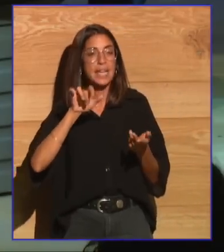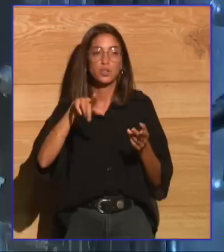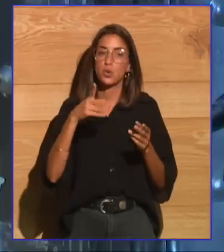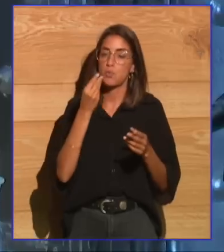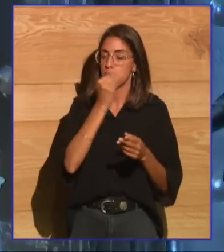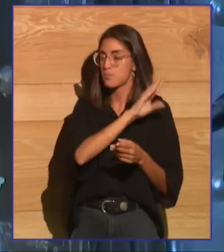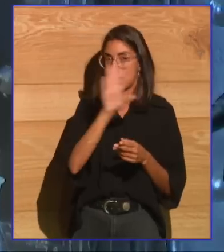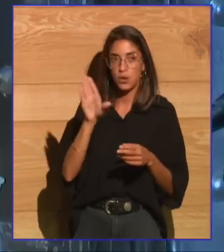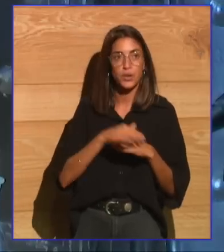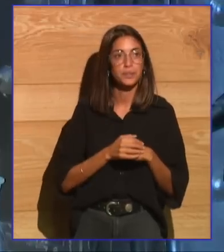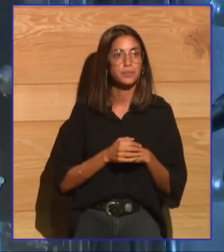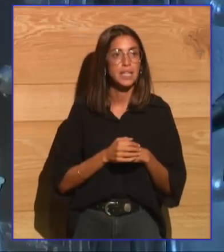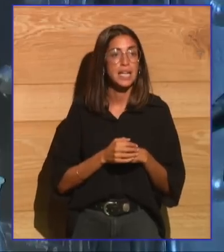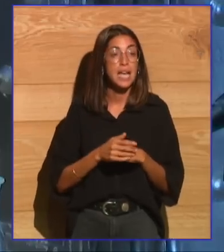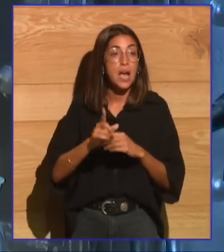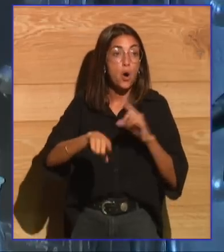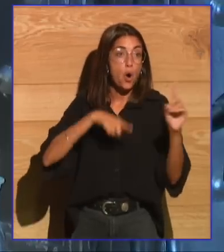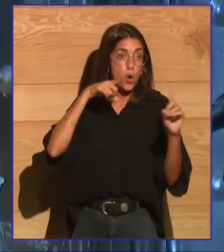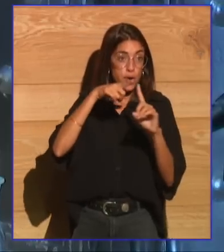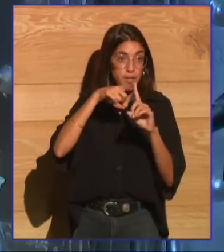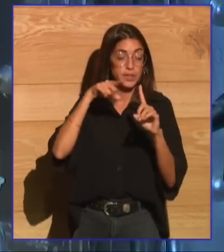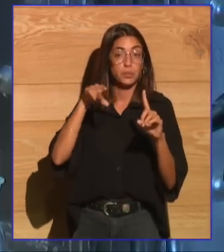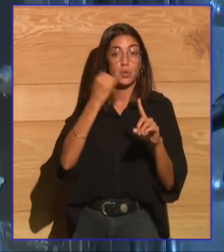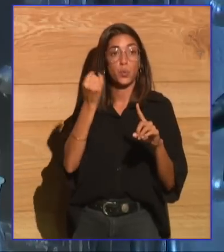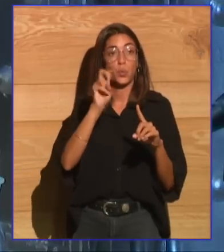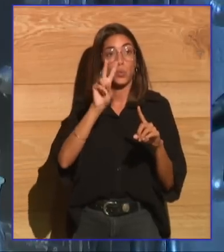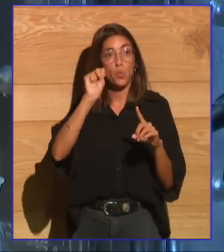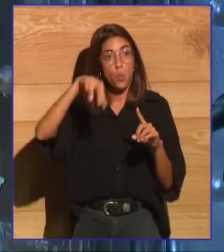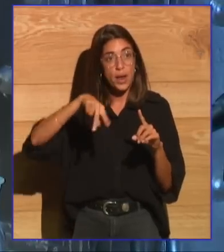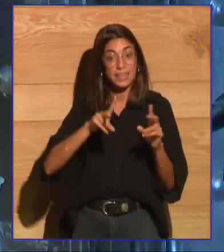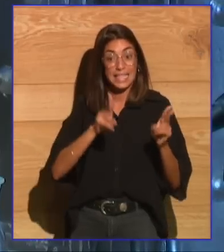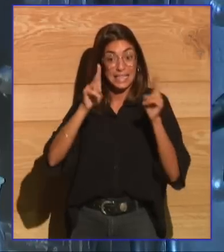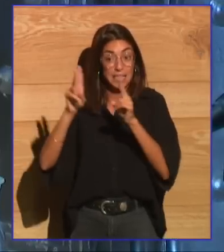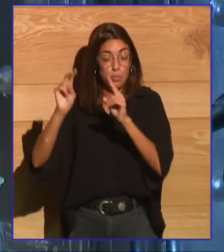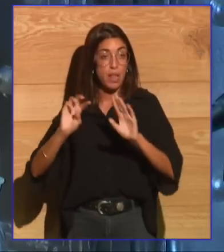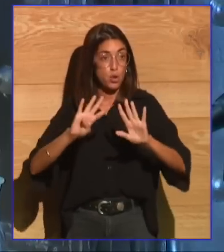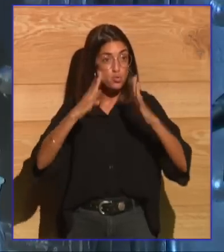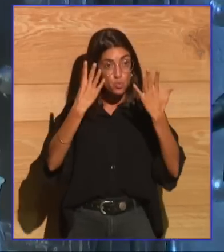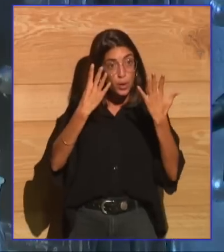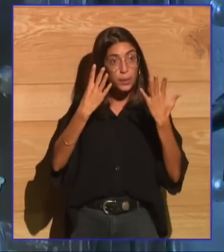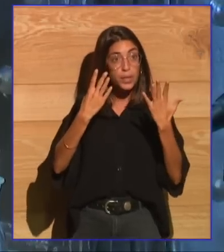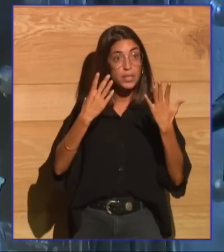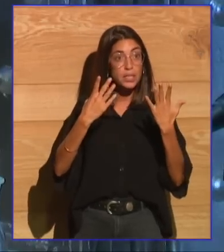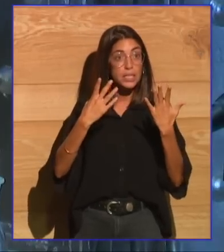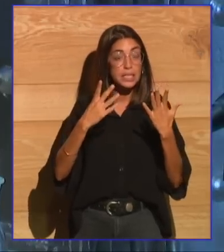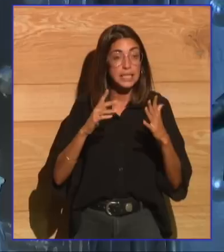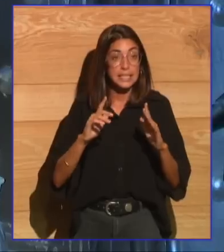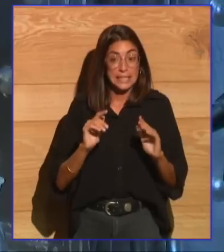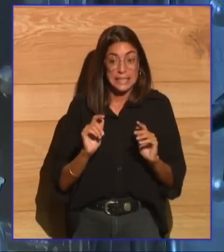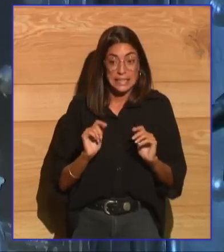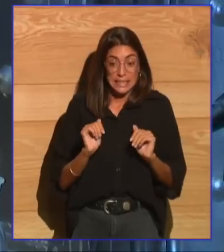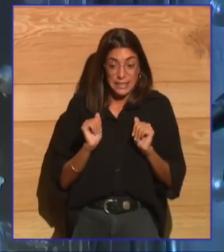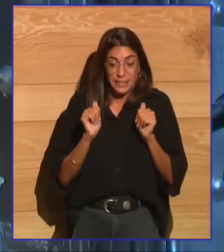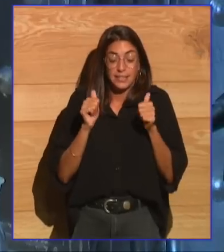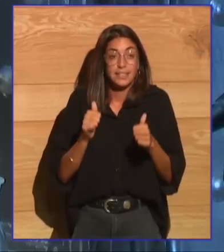uno de los propósitos que tienen los juan para esta novena temporada es notar cuando tú estás levantando la voz porque vamos